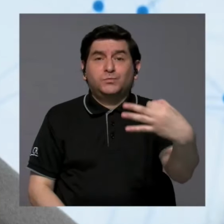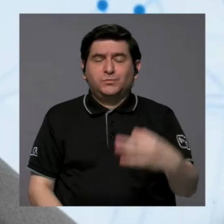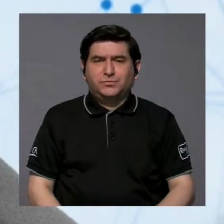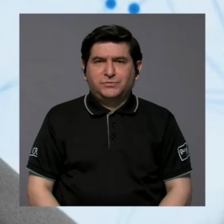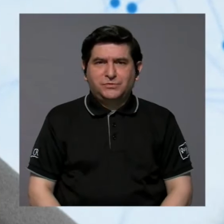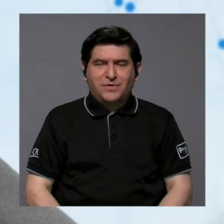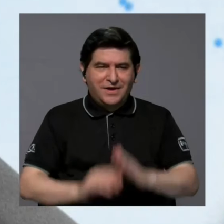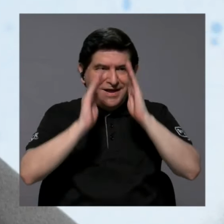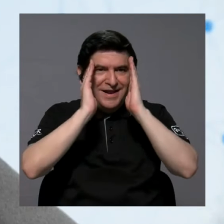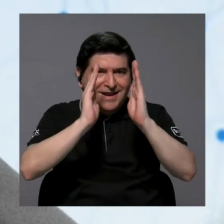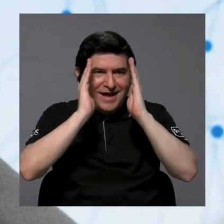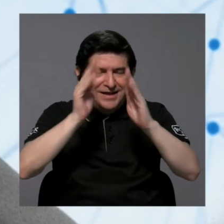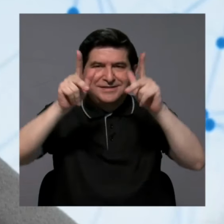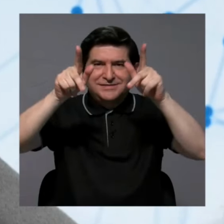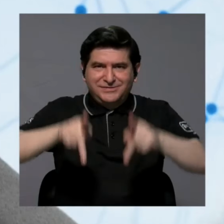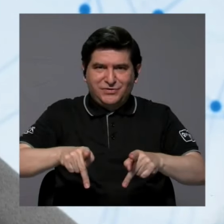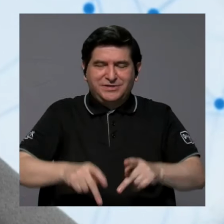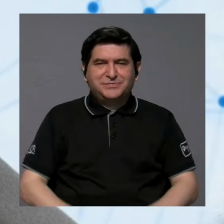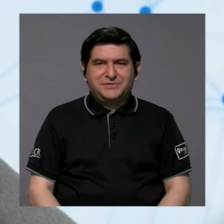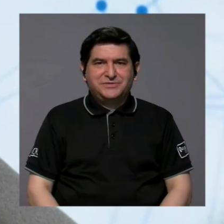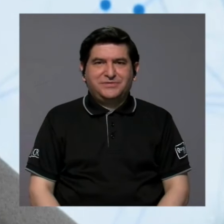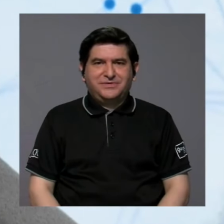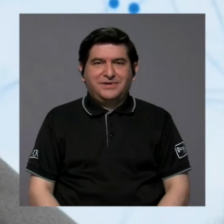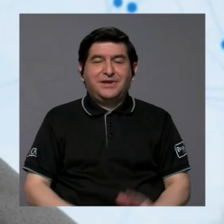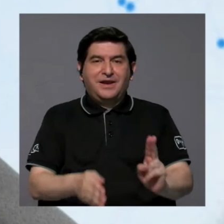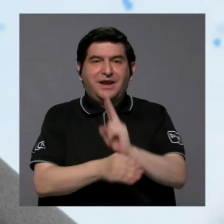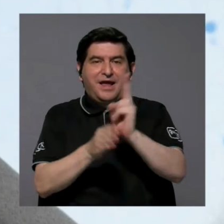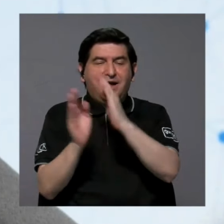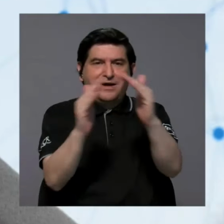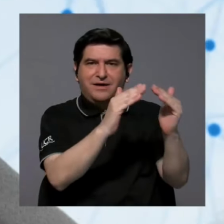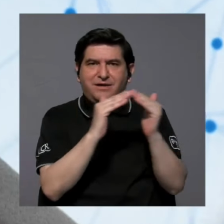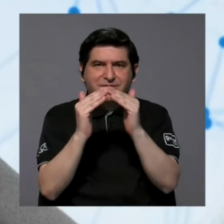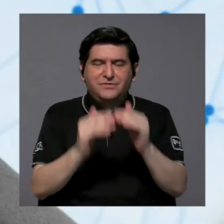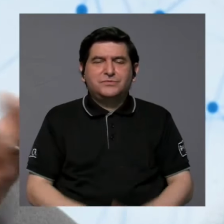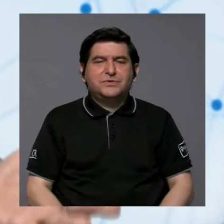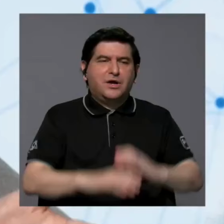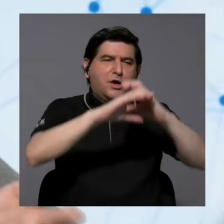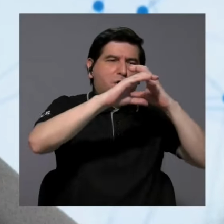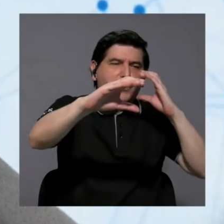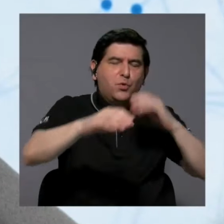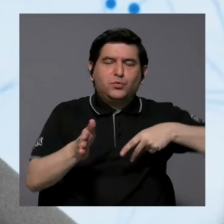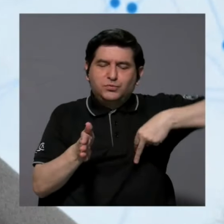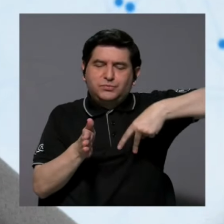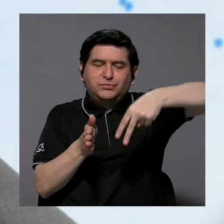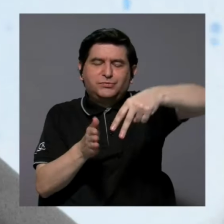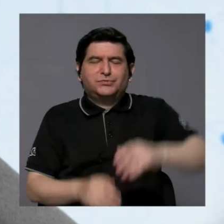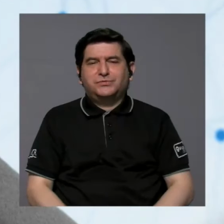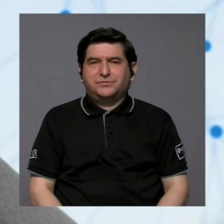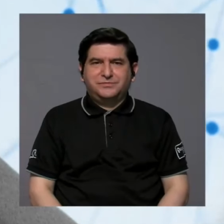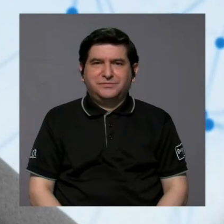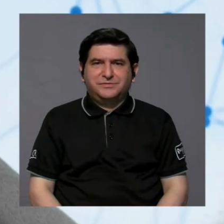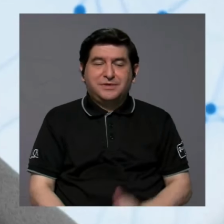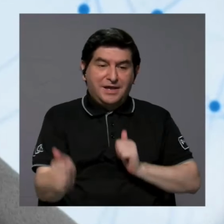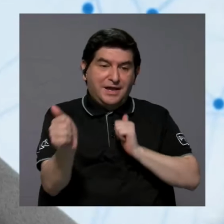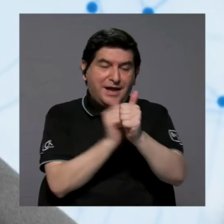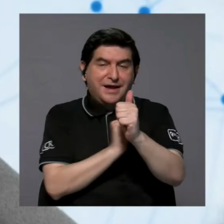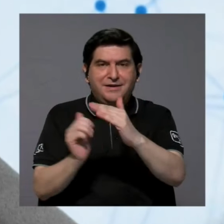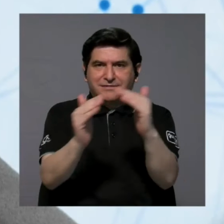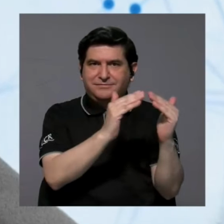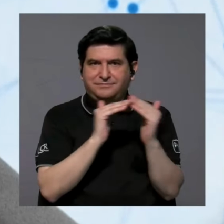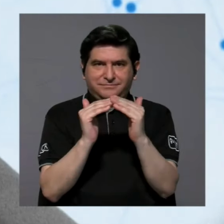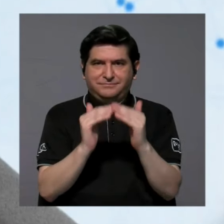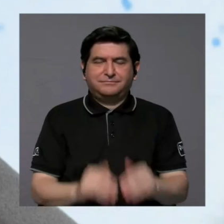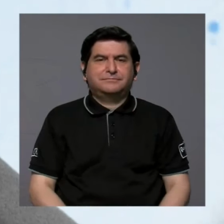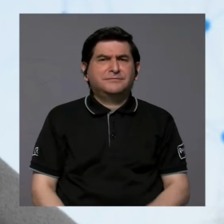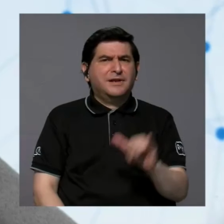sea, el trato que reciben las personas al poder usar la ciudad, usar el autobús, la acera, pasar por la ciudad,